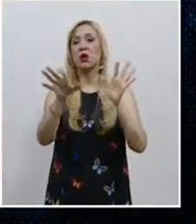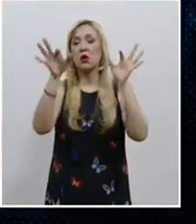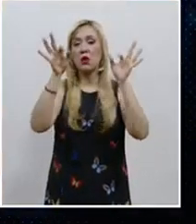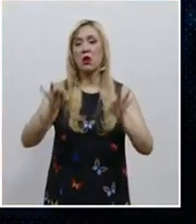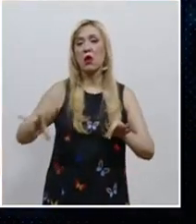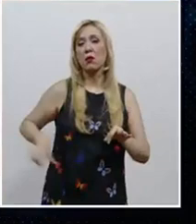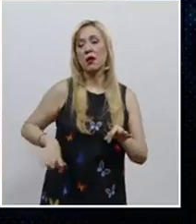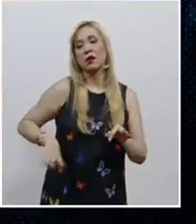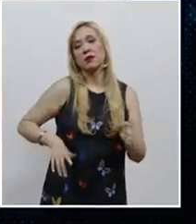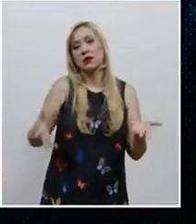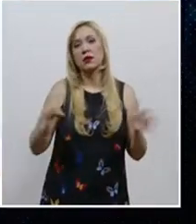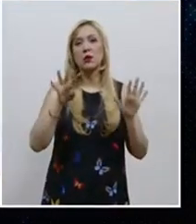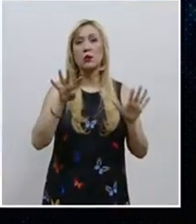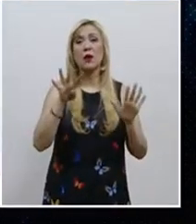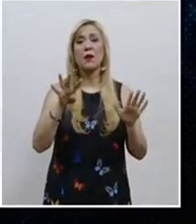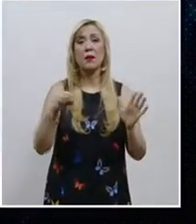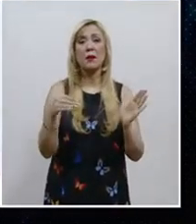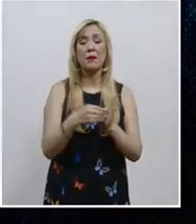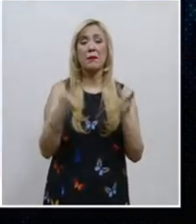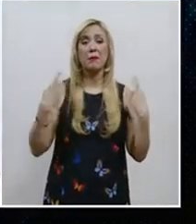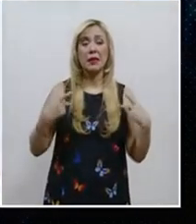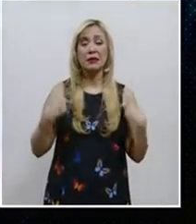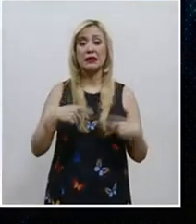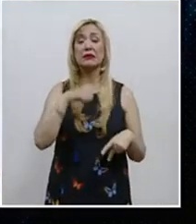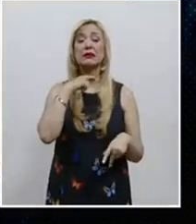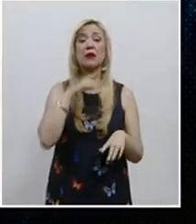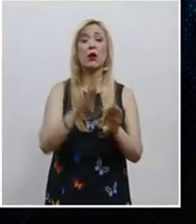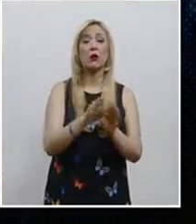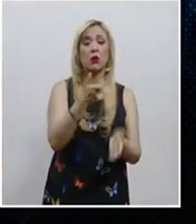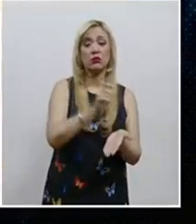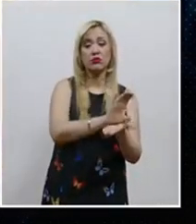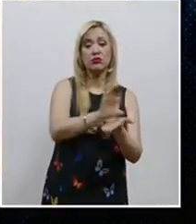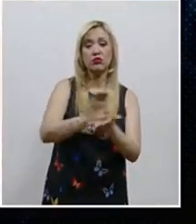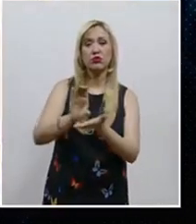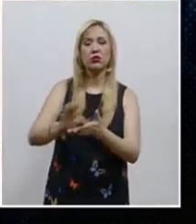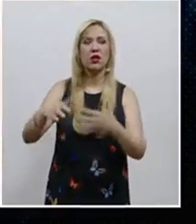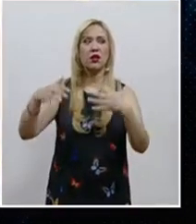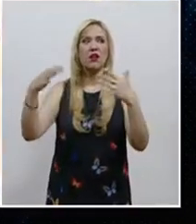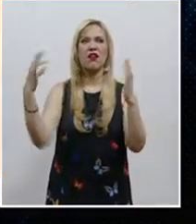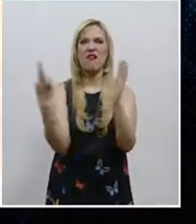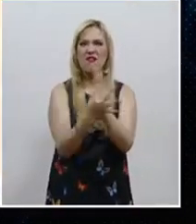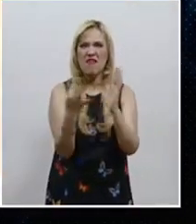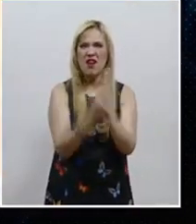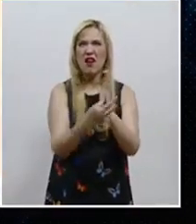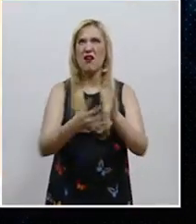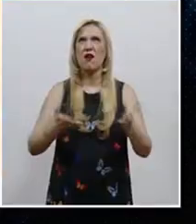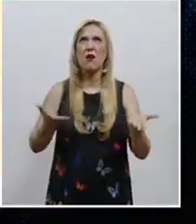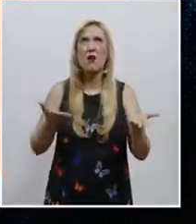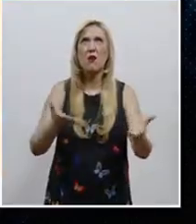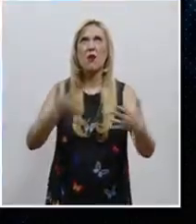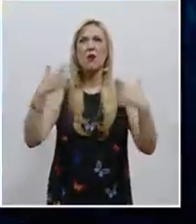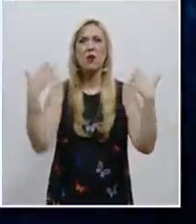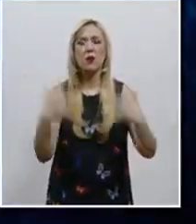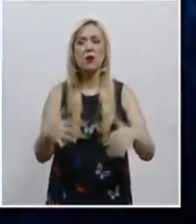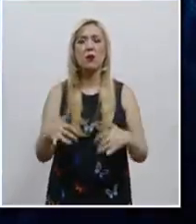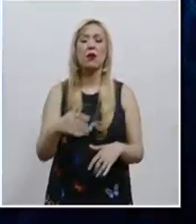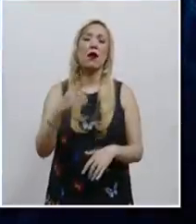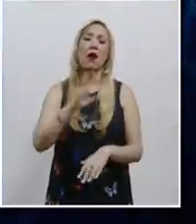la expectativa. De acuerdo con el decreto, la Cámara Nacional de la Industria del Hierro y del Acero se encargará de concluir el proceso de